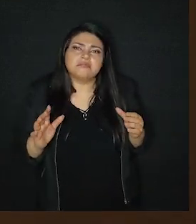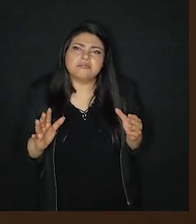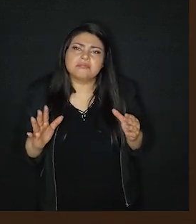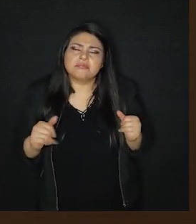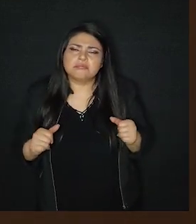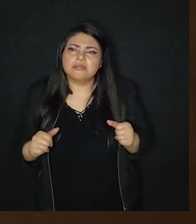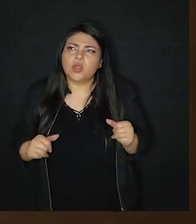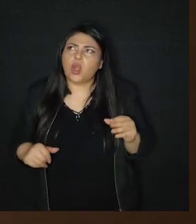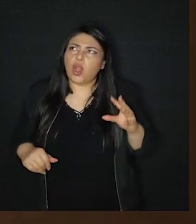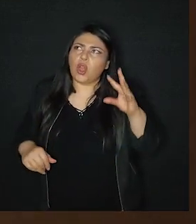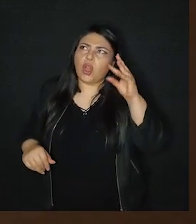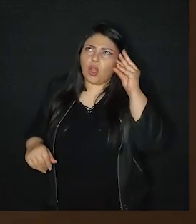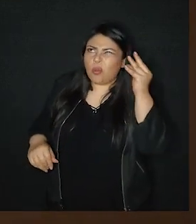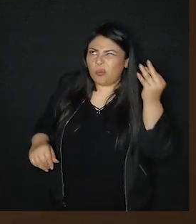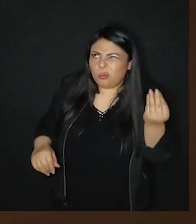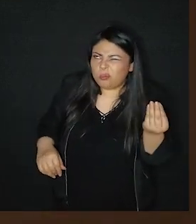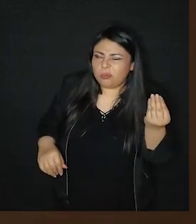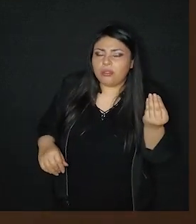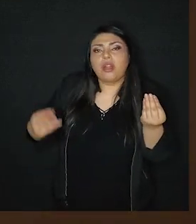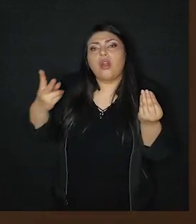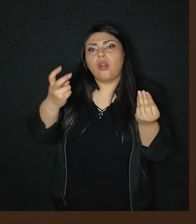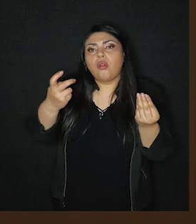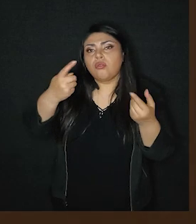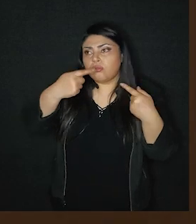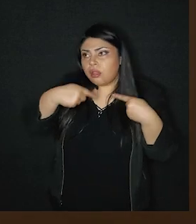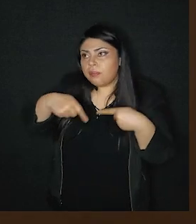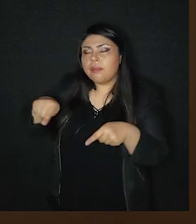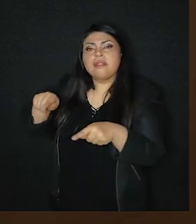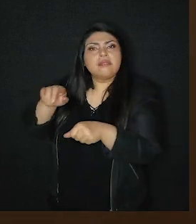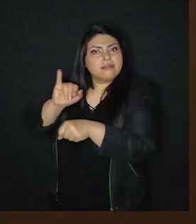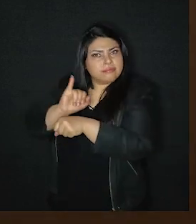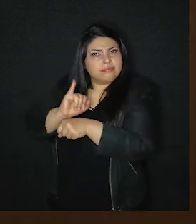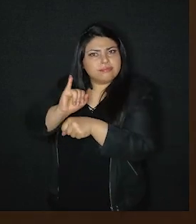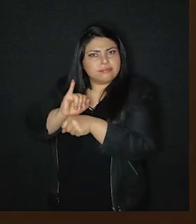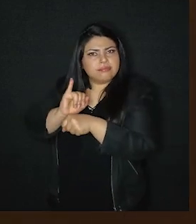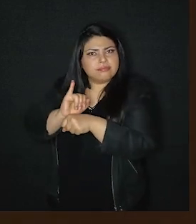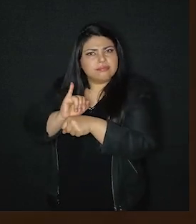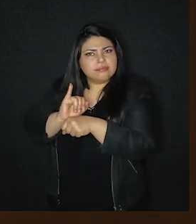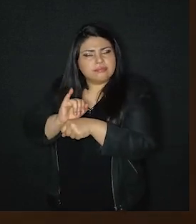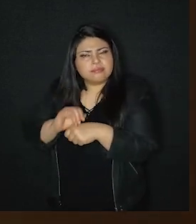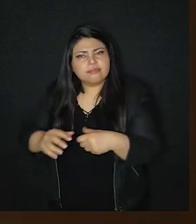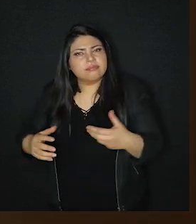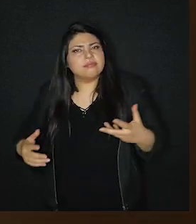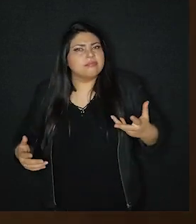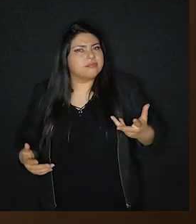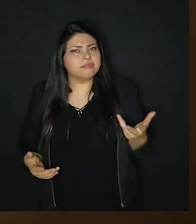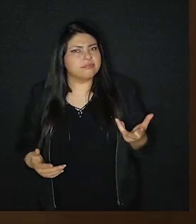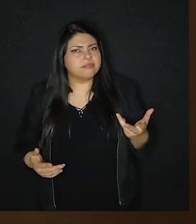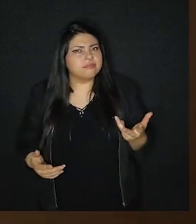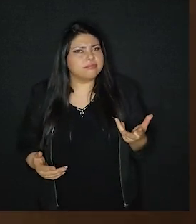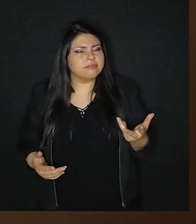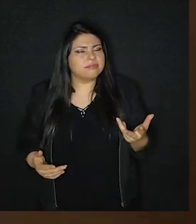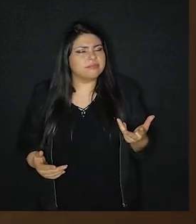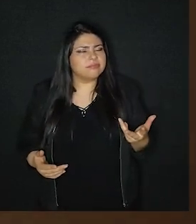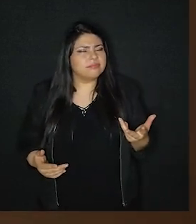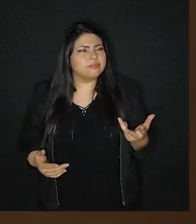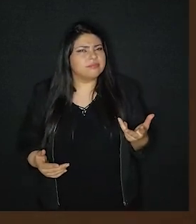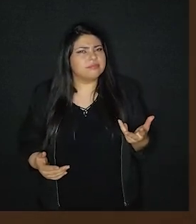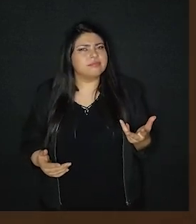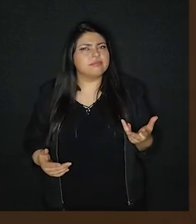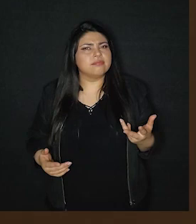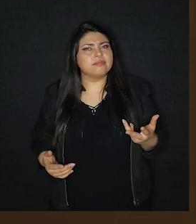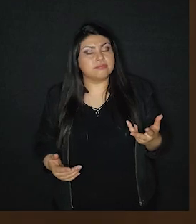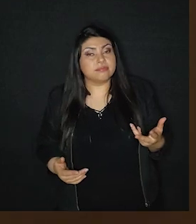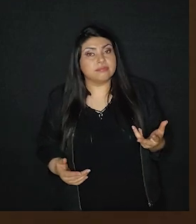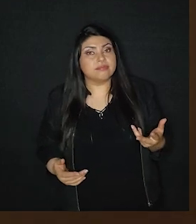porque regresará a la iglesia así no es la iglesia donde donde yo estoy eso